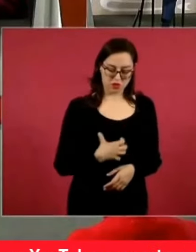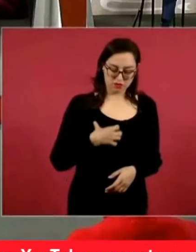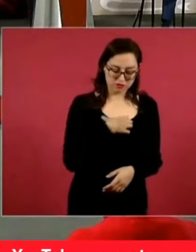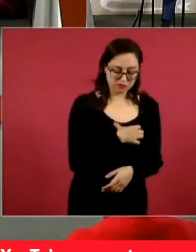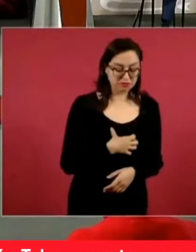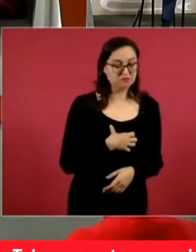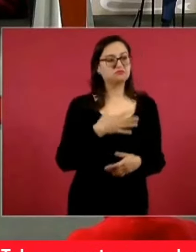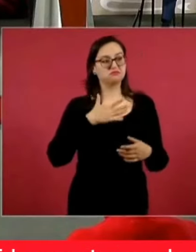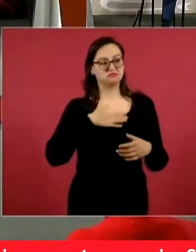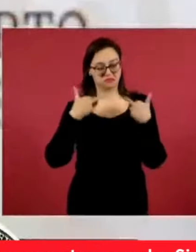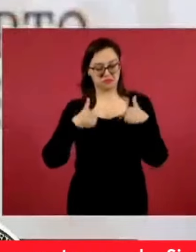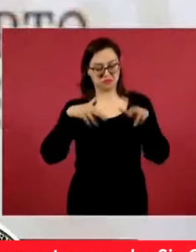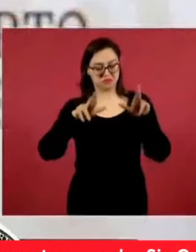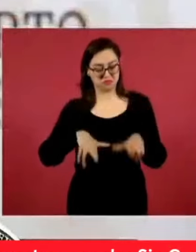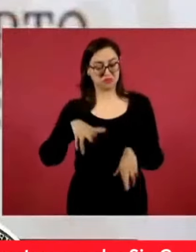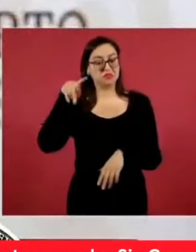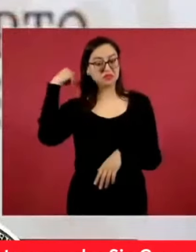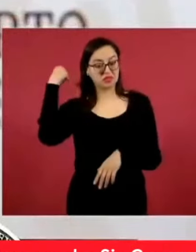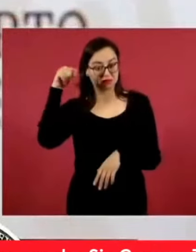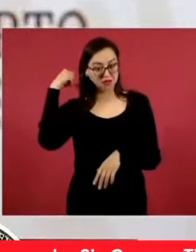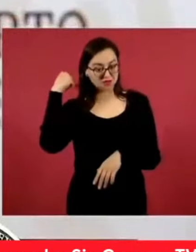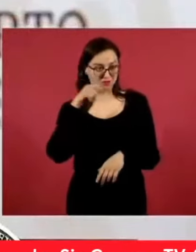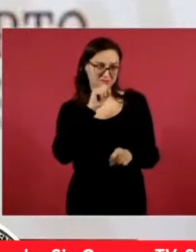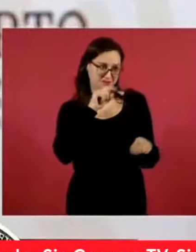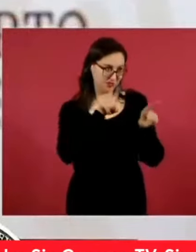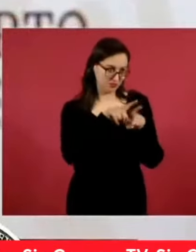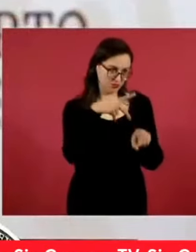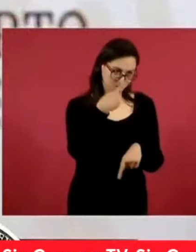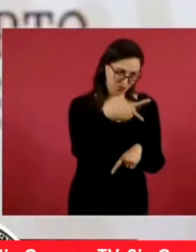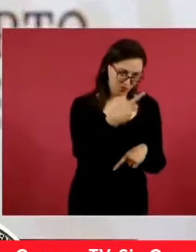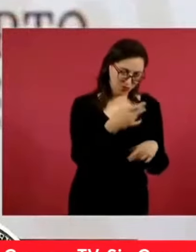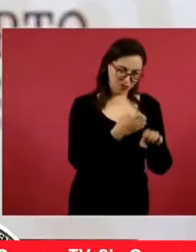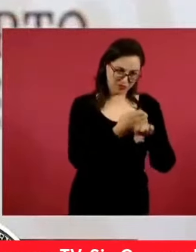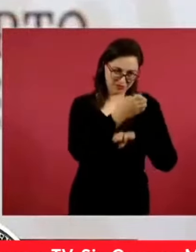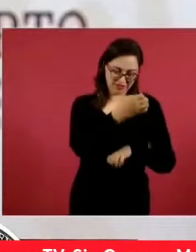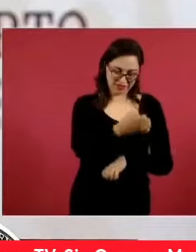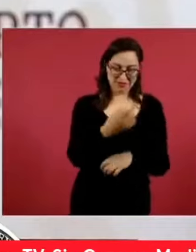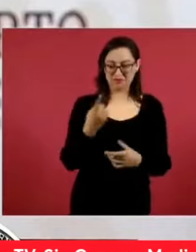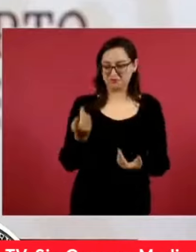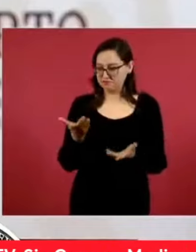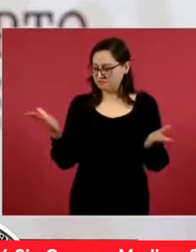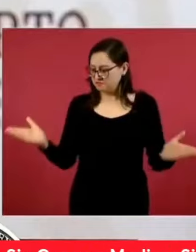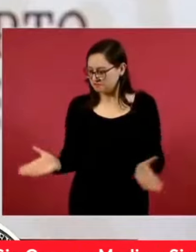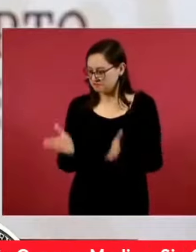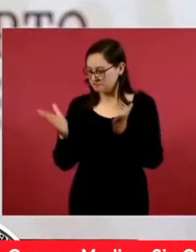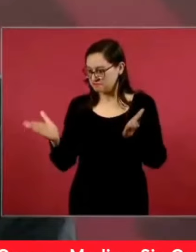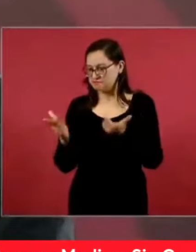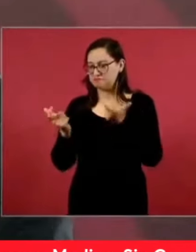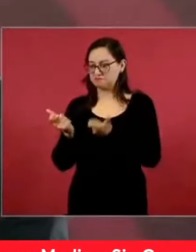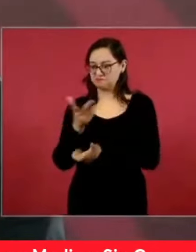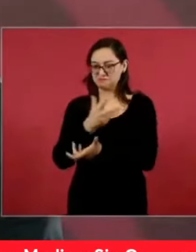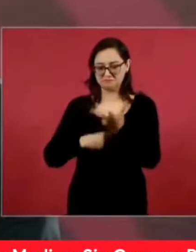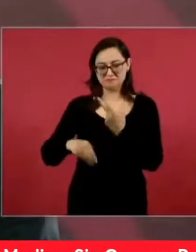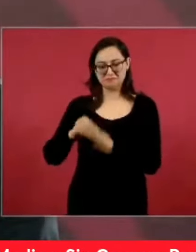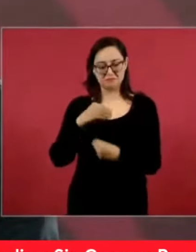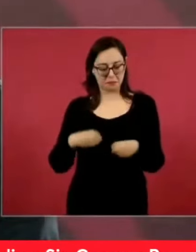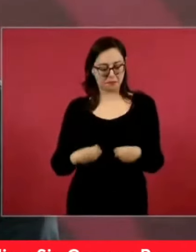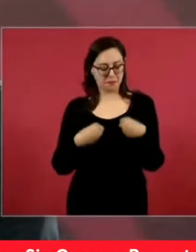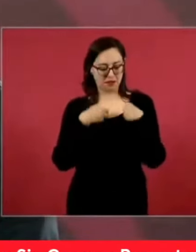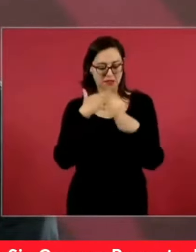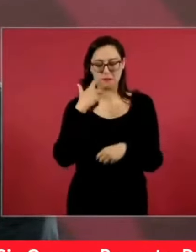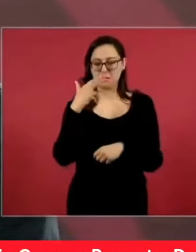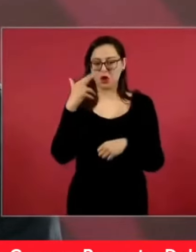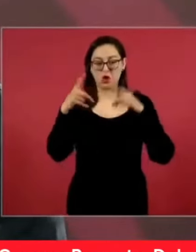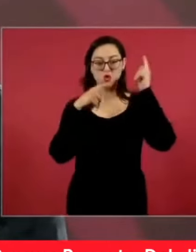paisanos, por esta obra que cataliza el crecimiento económico, mejora la calidad de vida y estimula el